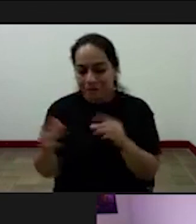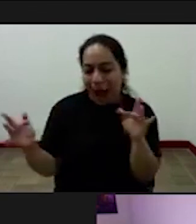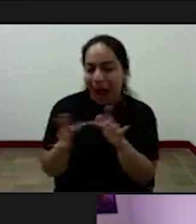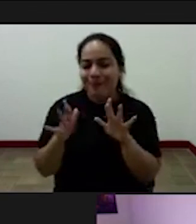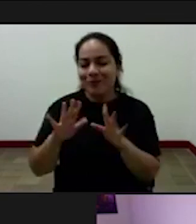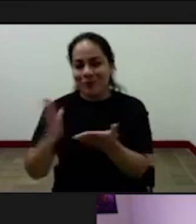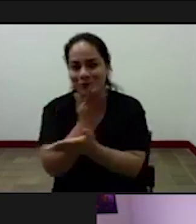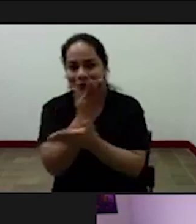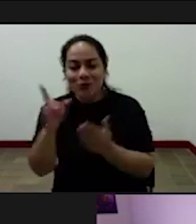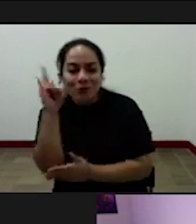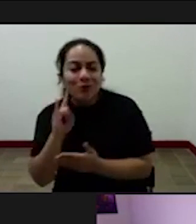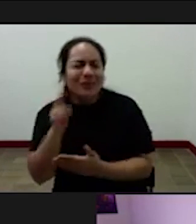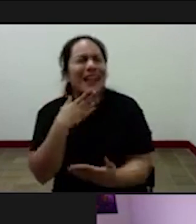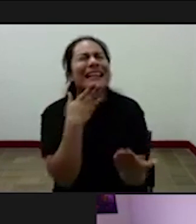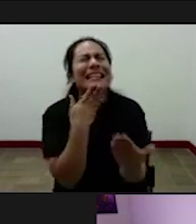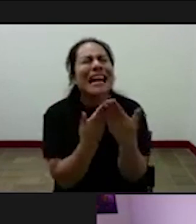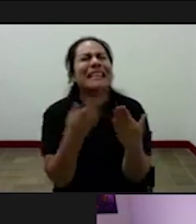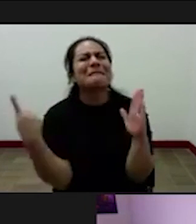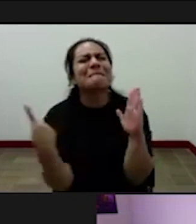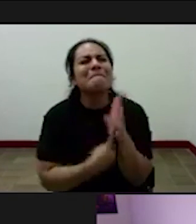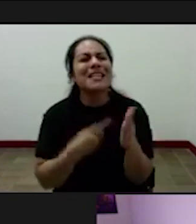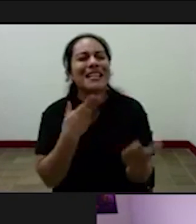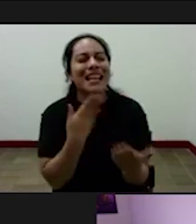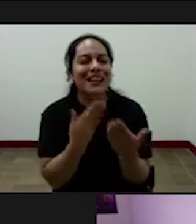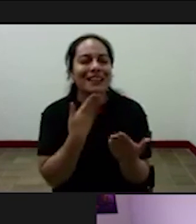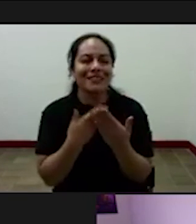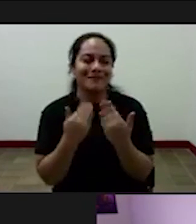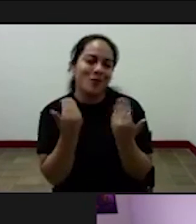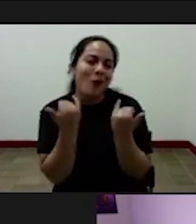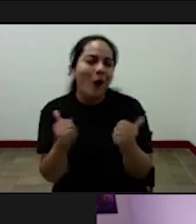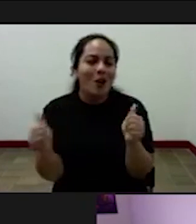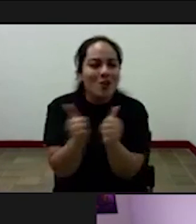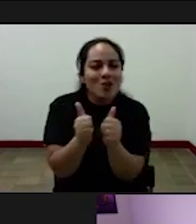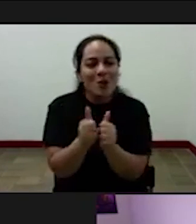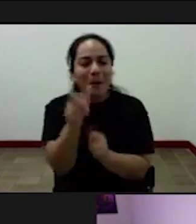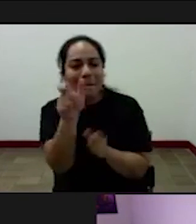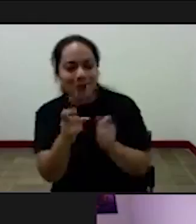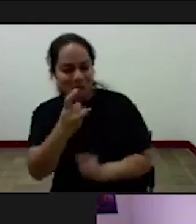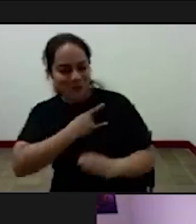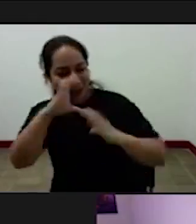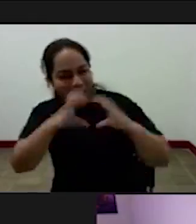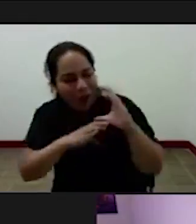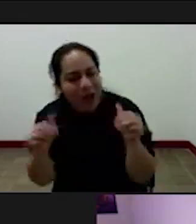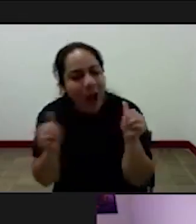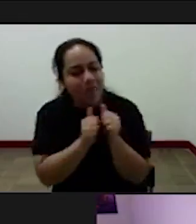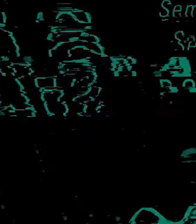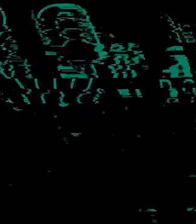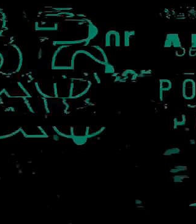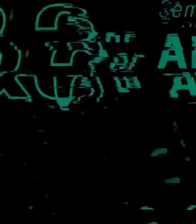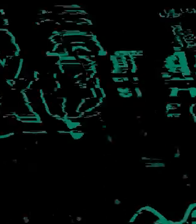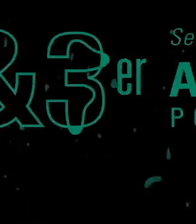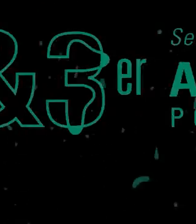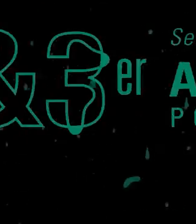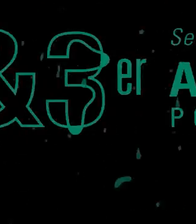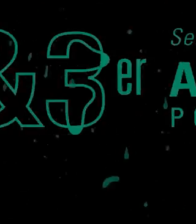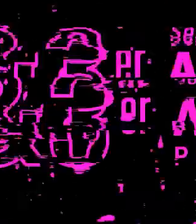Maestro, mil gracias por acompañar a la Universidad del Cauca en esta sesión de hoy.